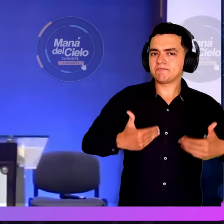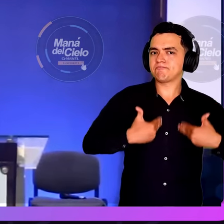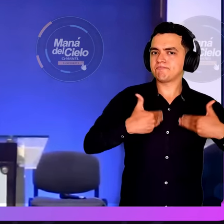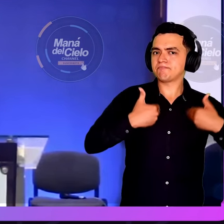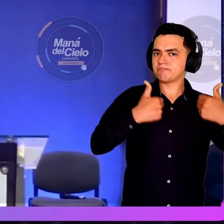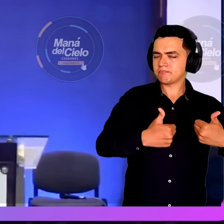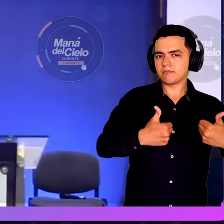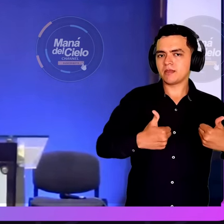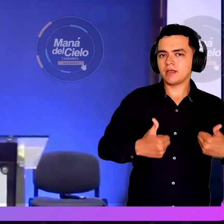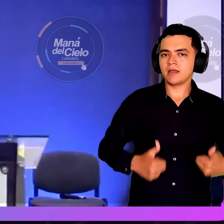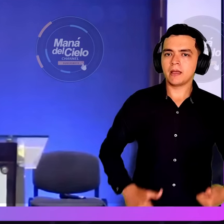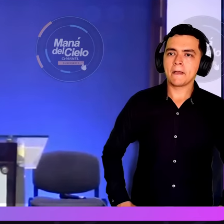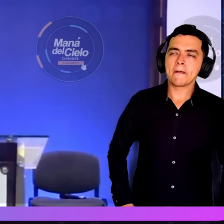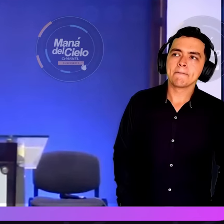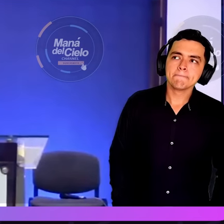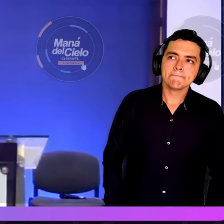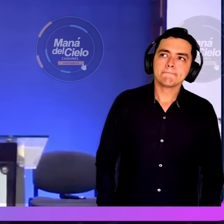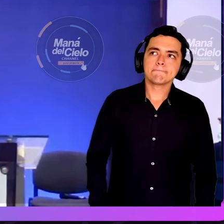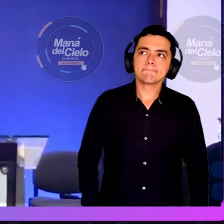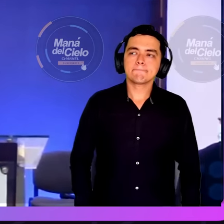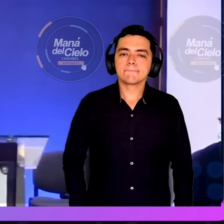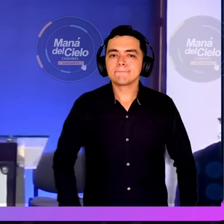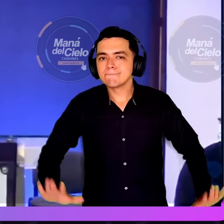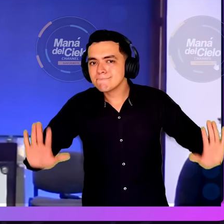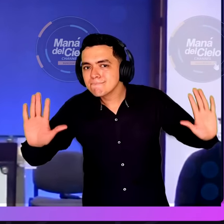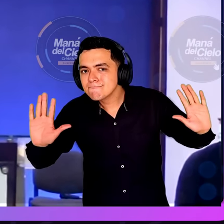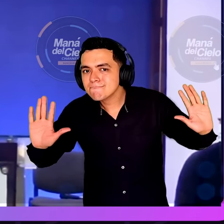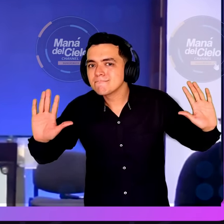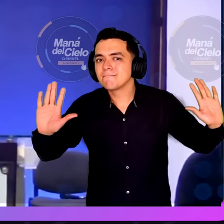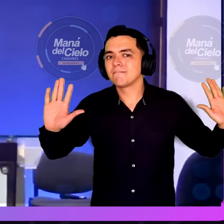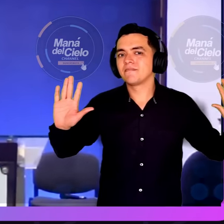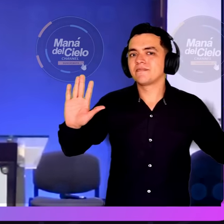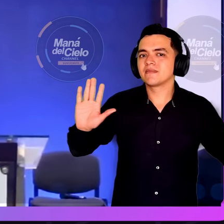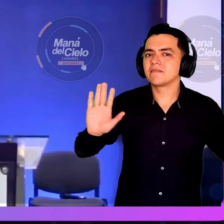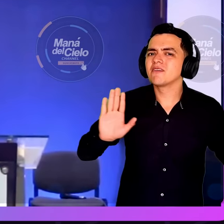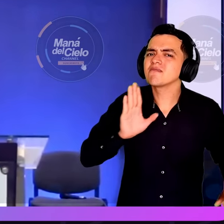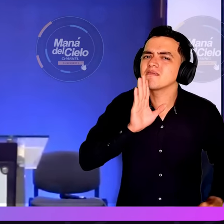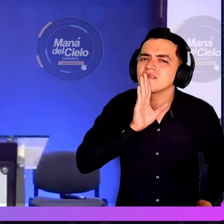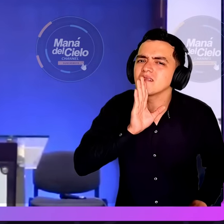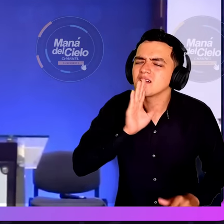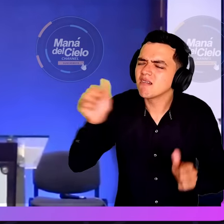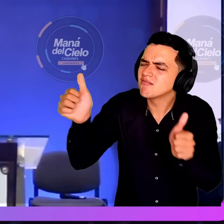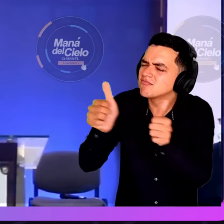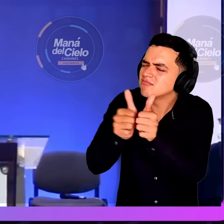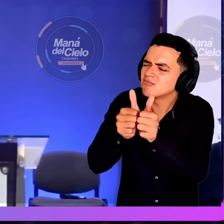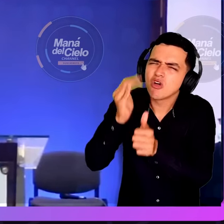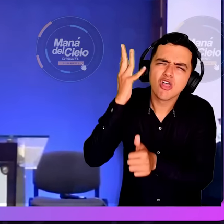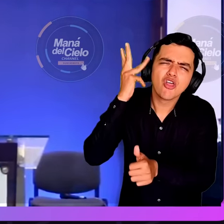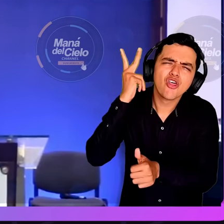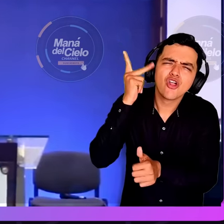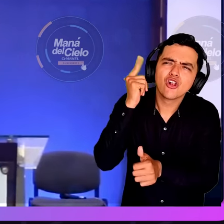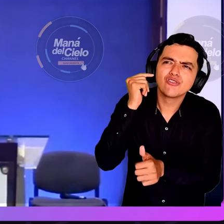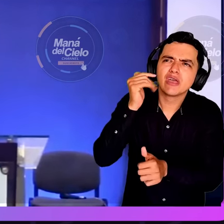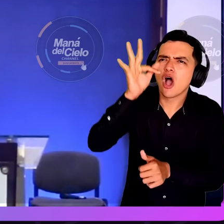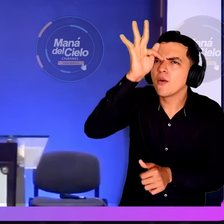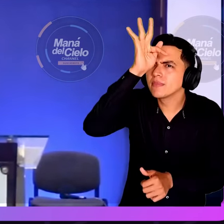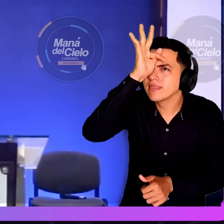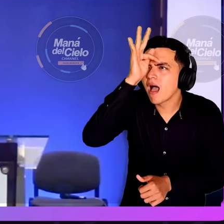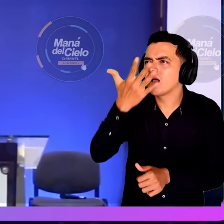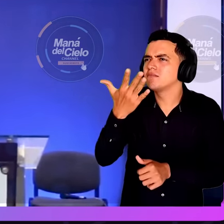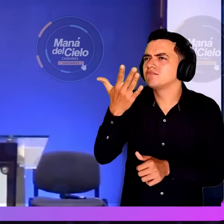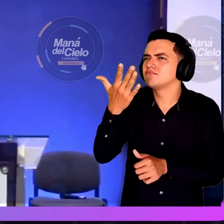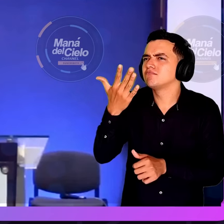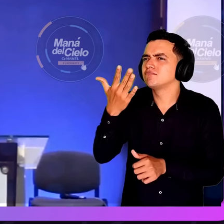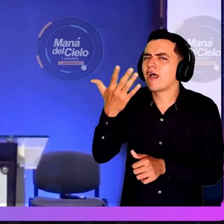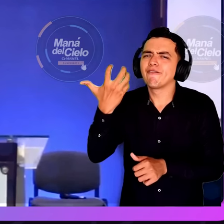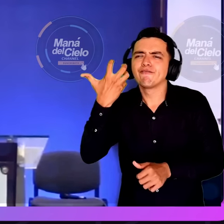se haya enterrado con otro. Eso es cuento. Lo llora y el dolor, pero después sigue su vida normal. Pero te tengo un